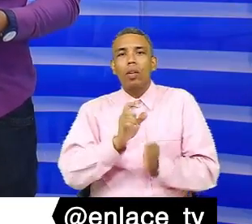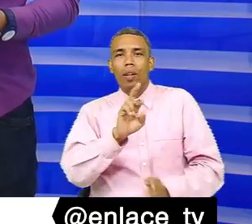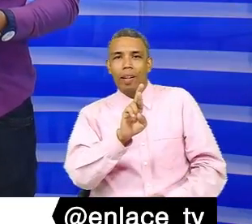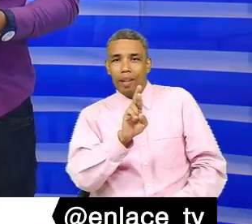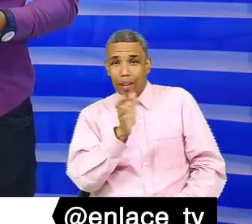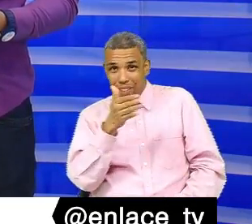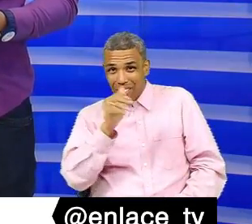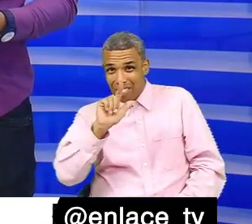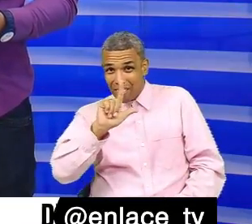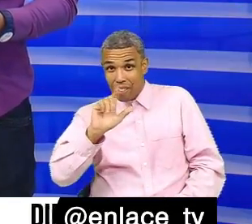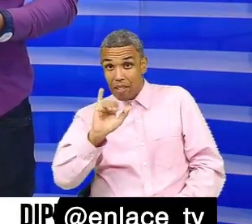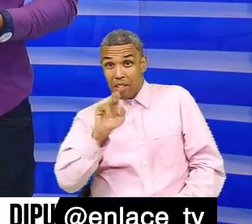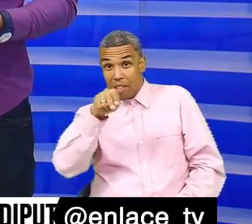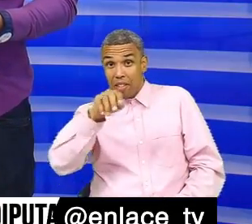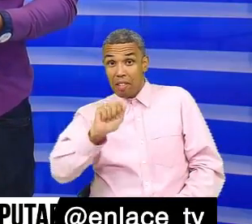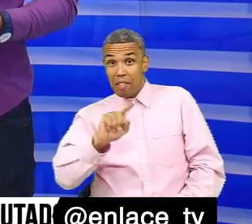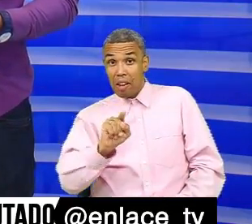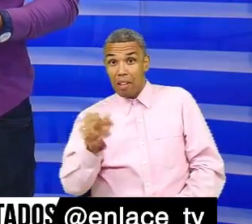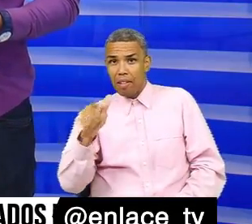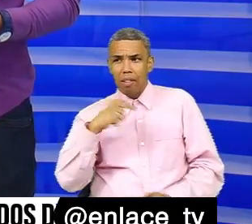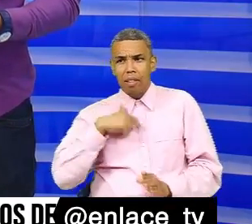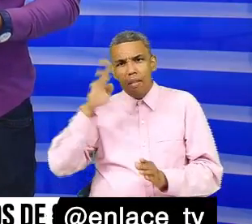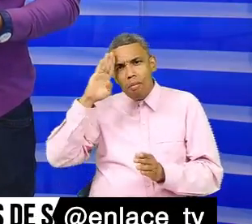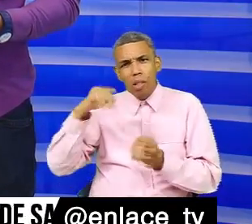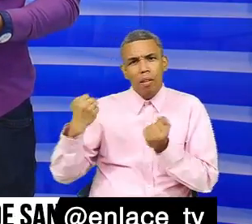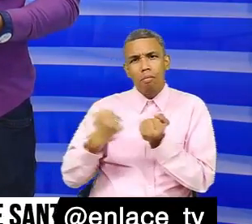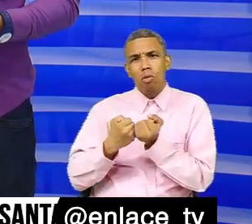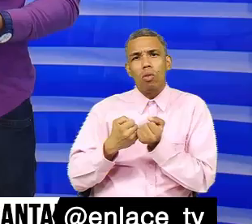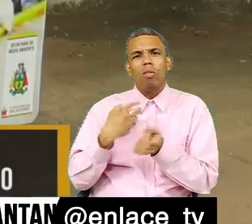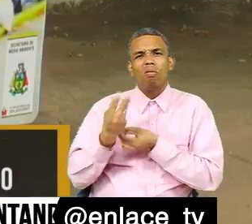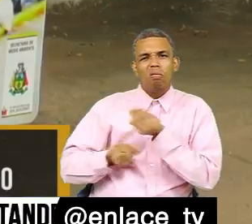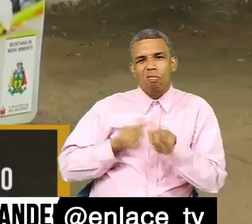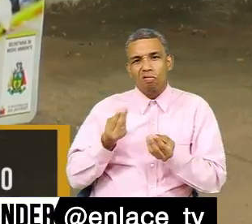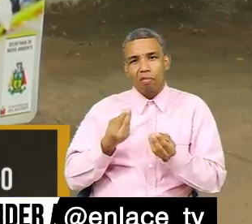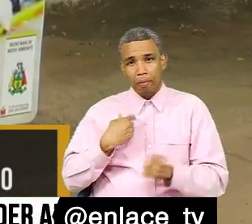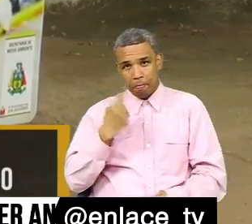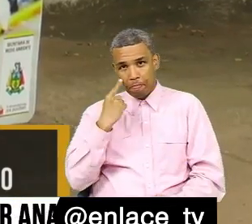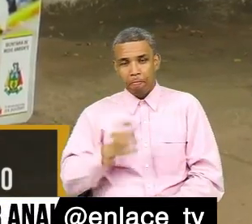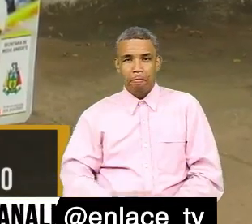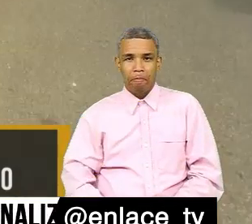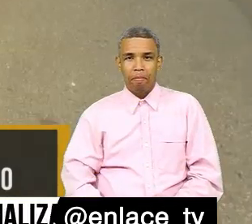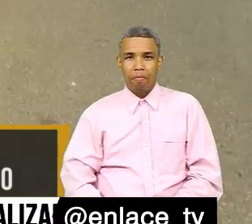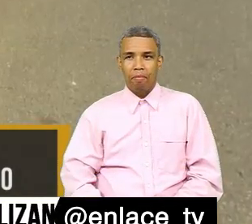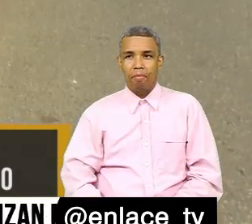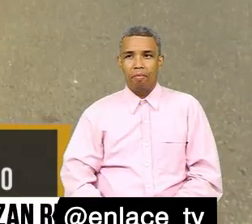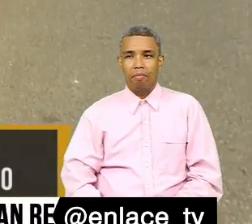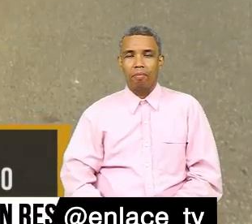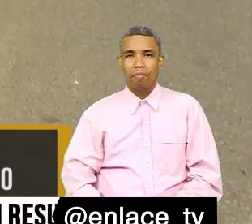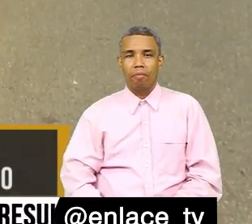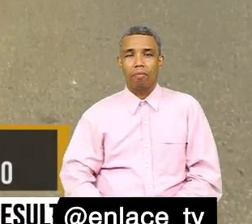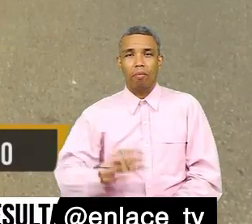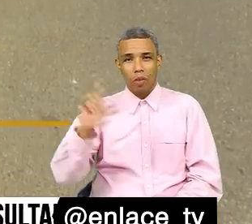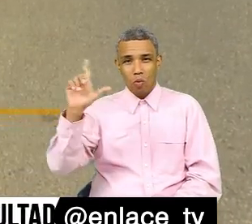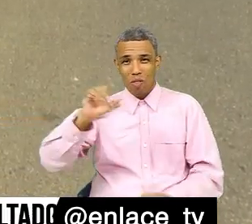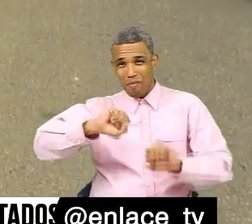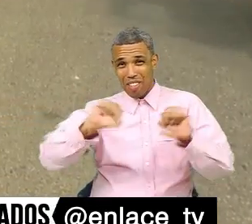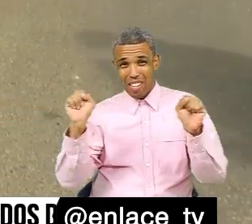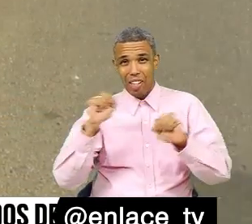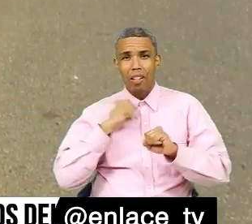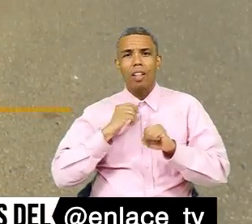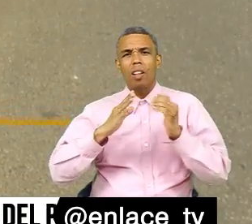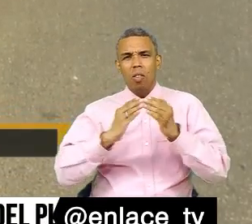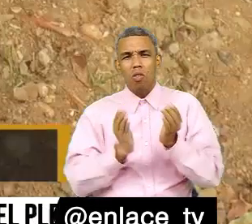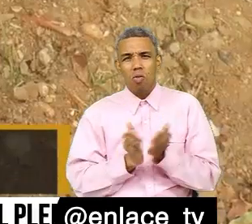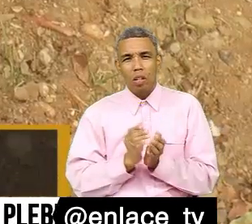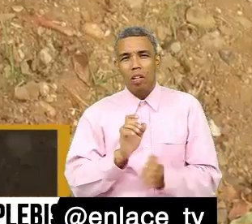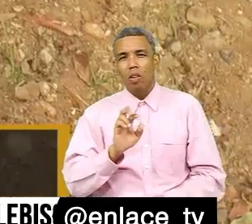de las fuerzas militares. Una jornada ambiental es la que se ha cumplido la mañana de este lunes por parte del Liceo Bilingüe Rodolfo R. Ginás, con